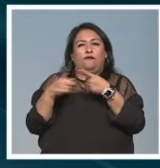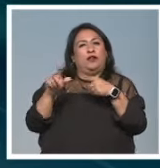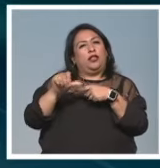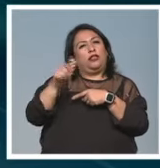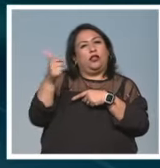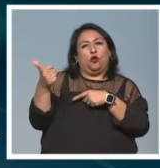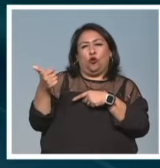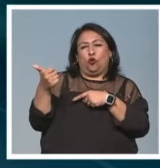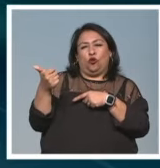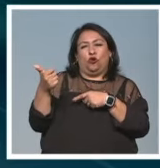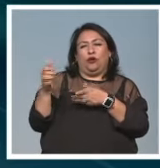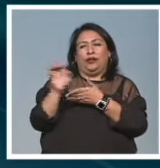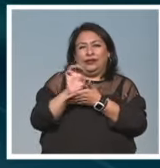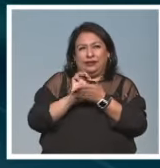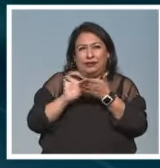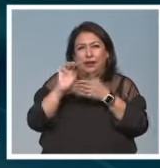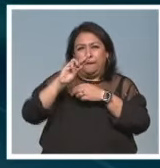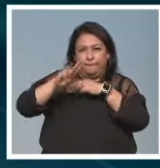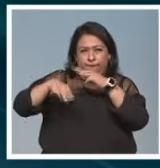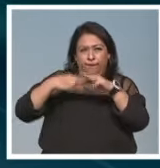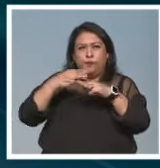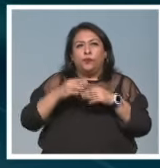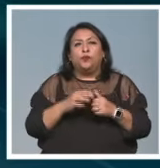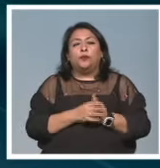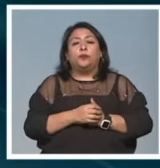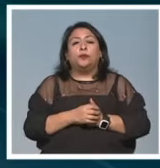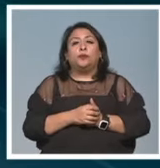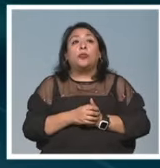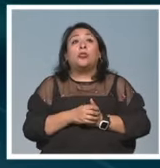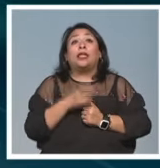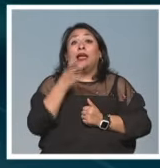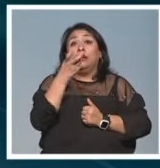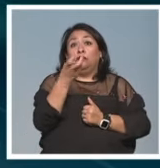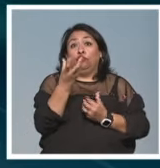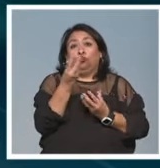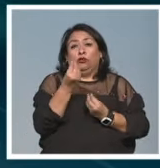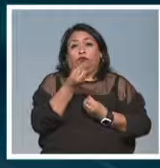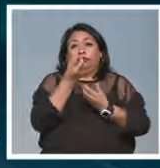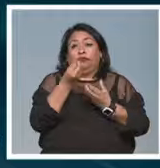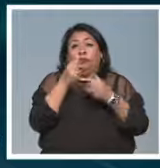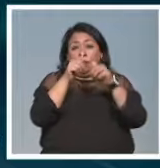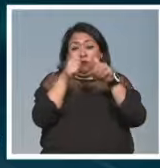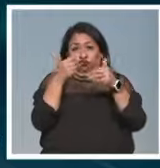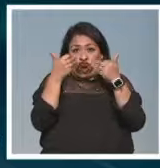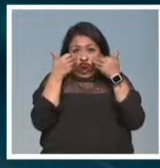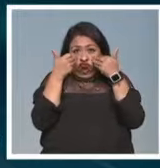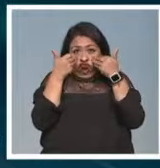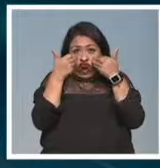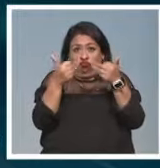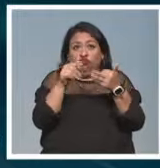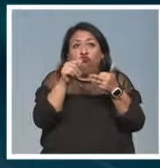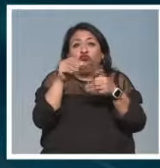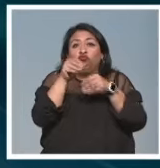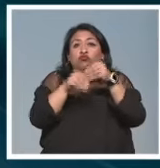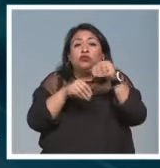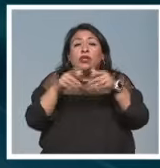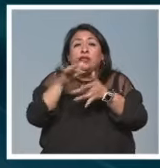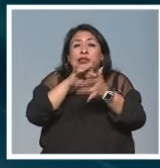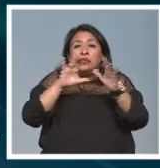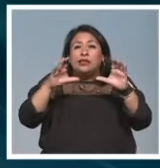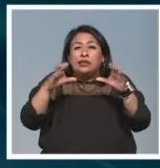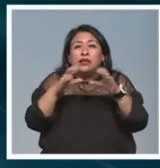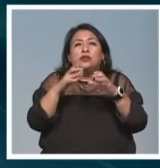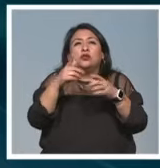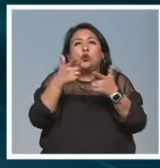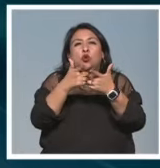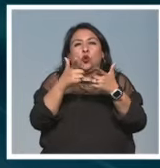otras escenas mundiales. Esta efervescencia artística dejó testimonios a través de la producción discográfica